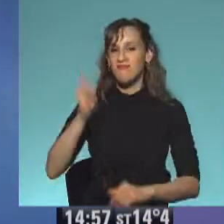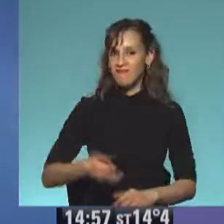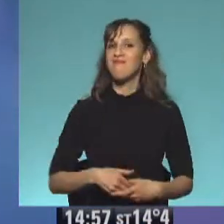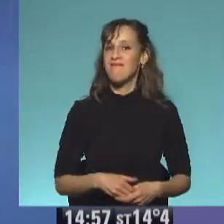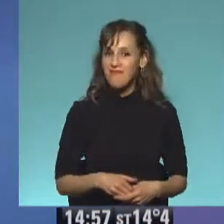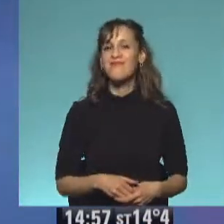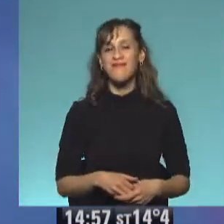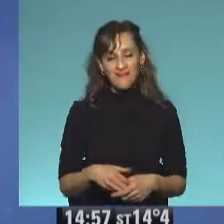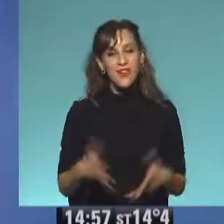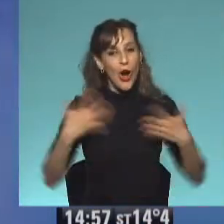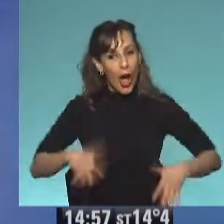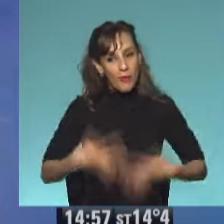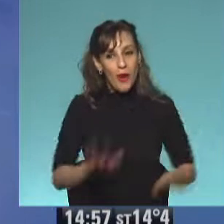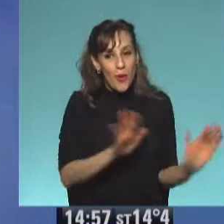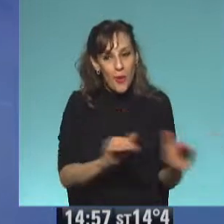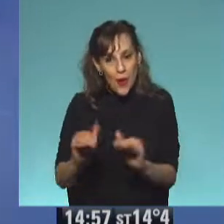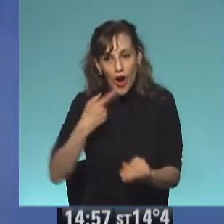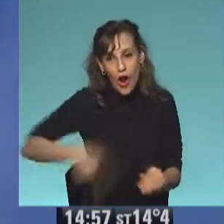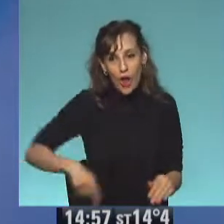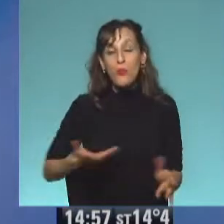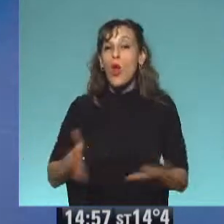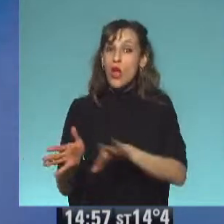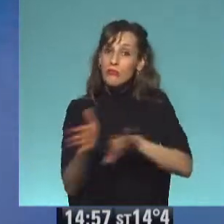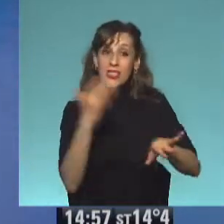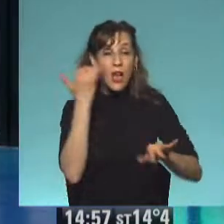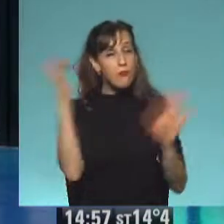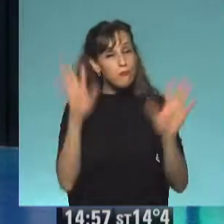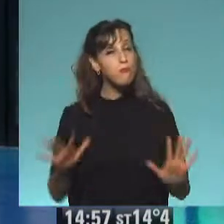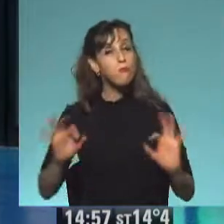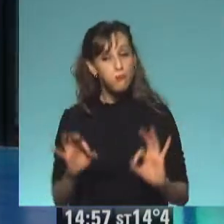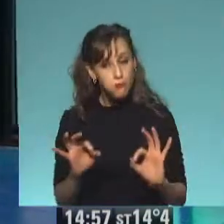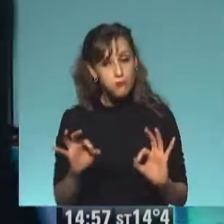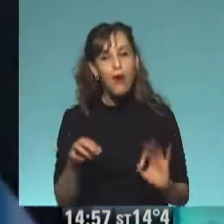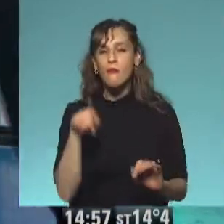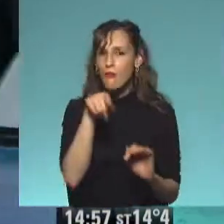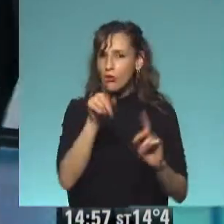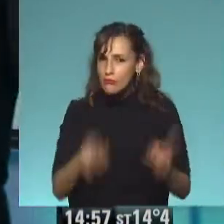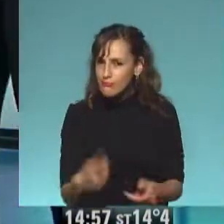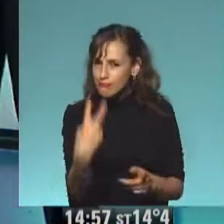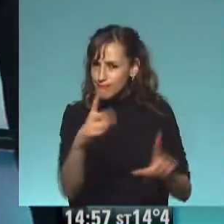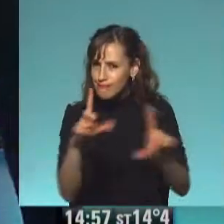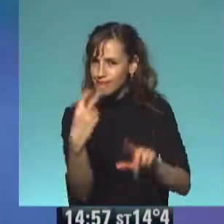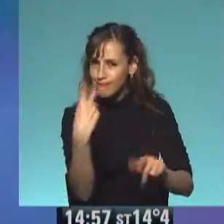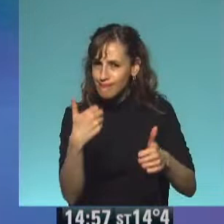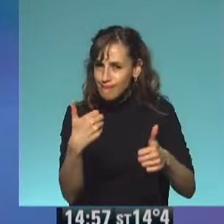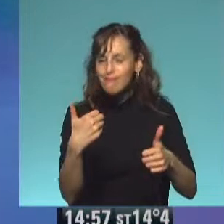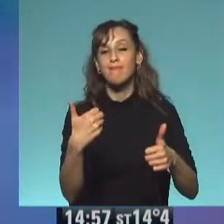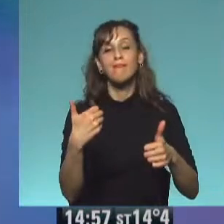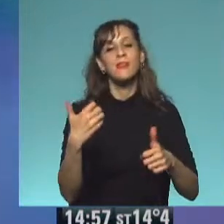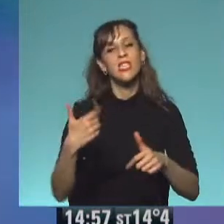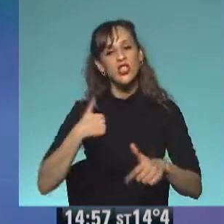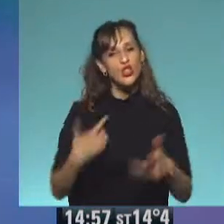estamos tan listos están listas para empezar si más listos en casa más o menos la verdad que